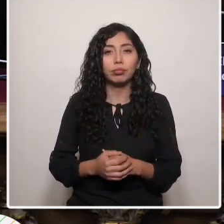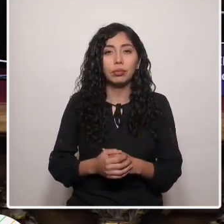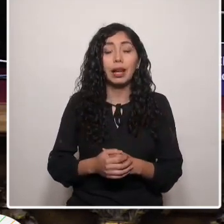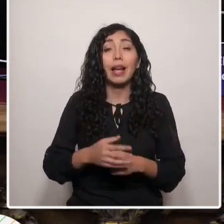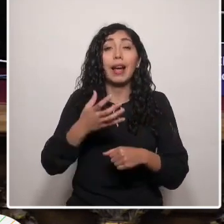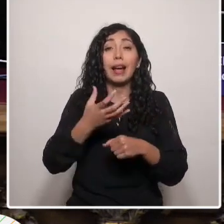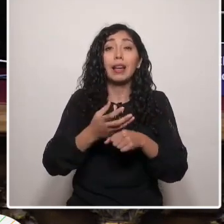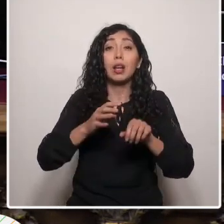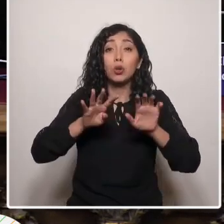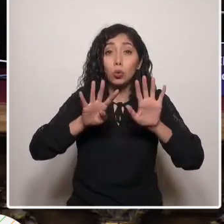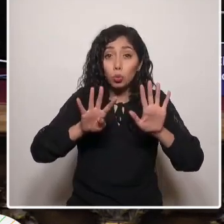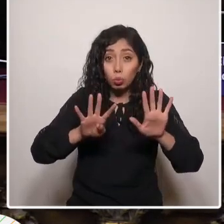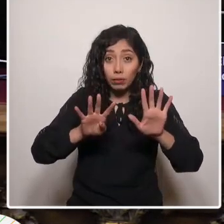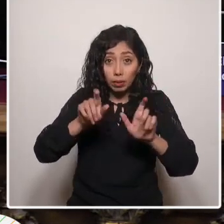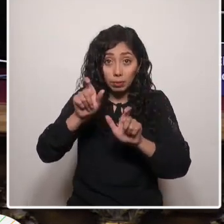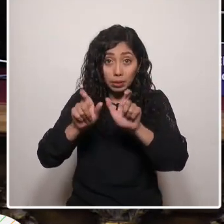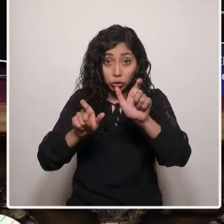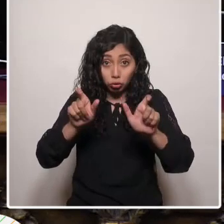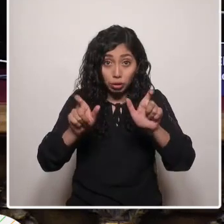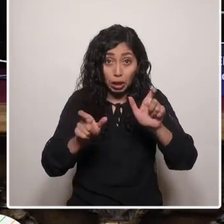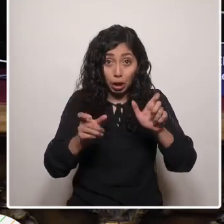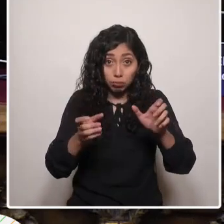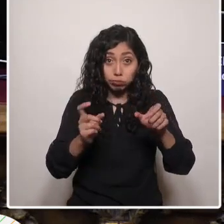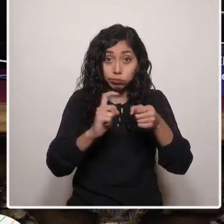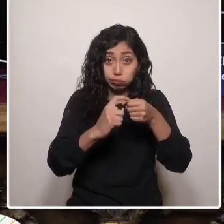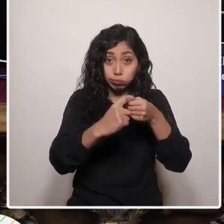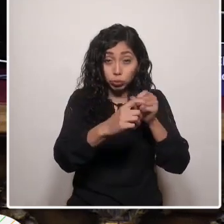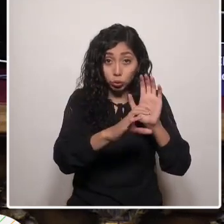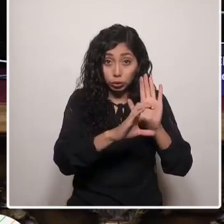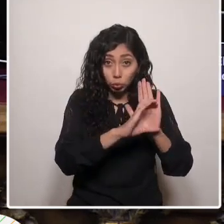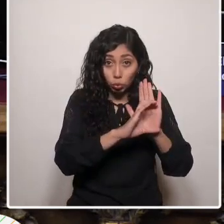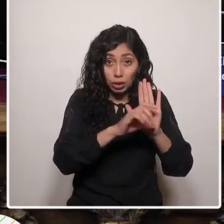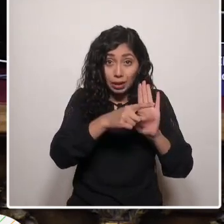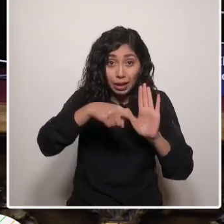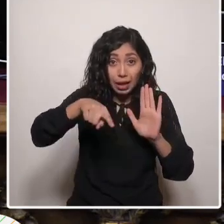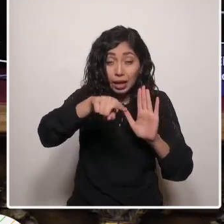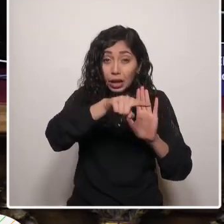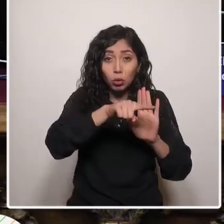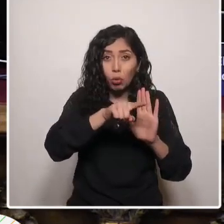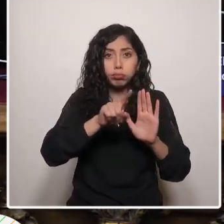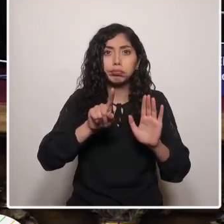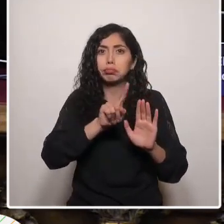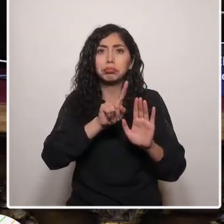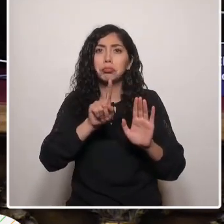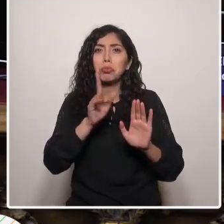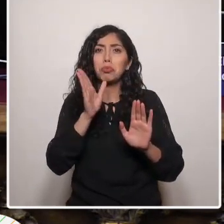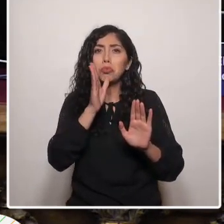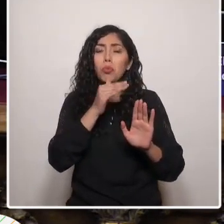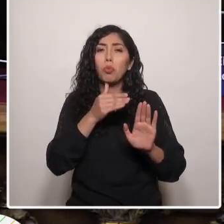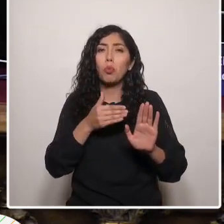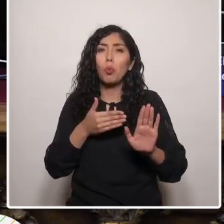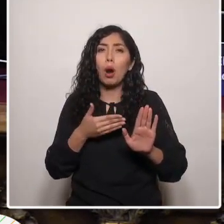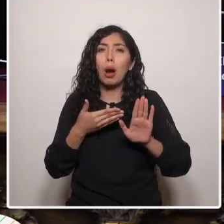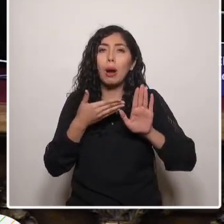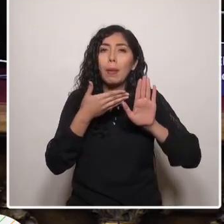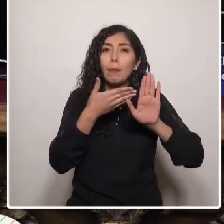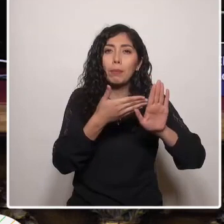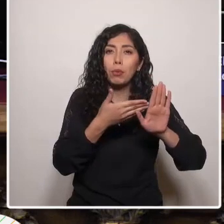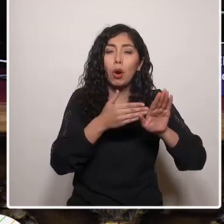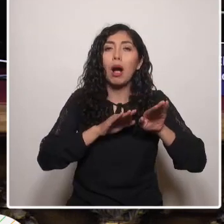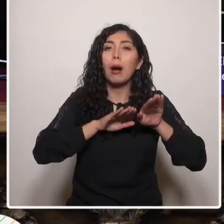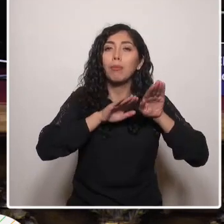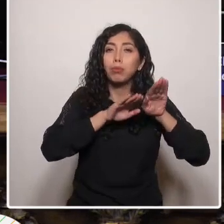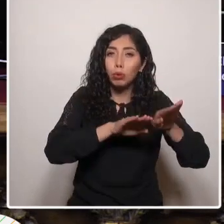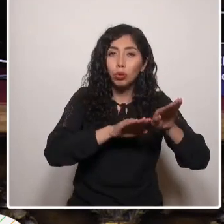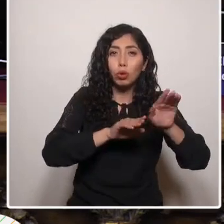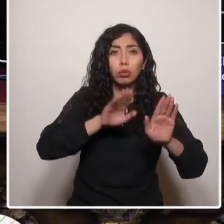9 convencionales constituyentes que no han patrocinado candidaturas para la